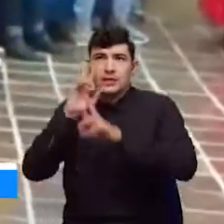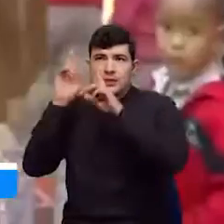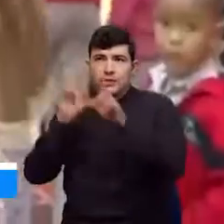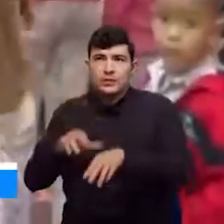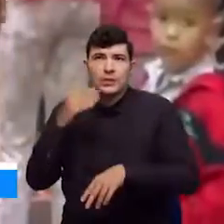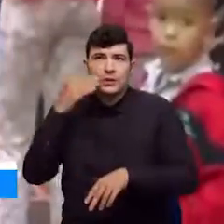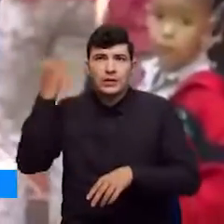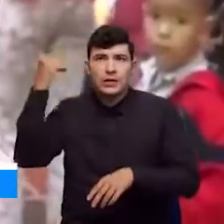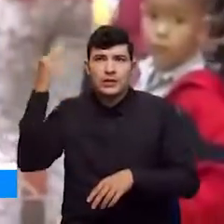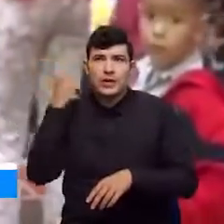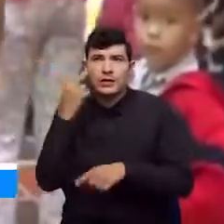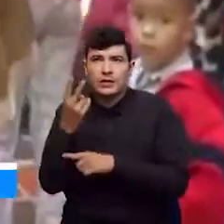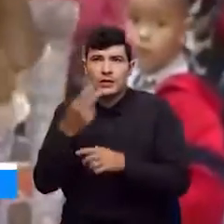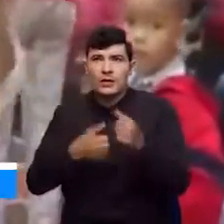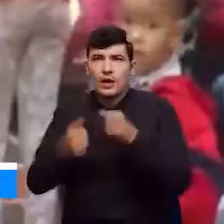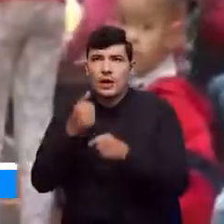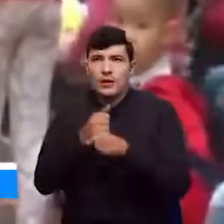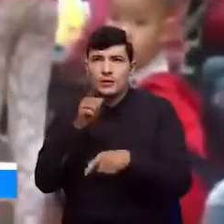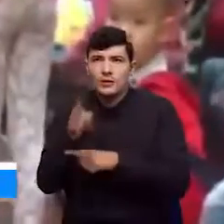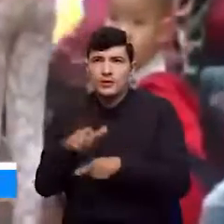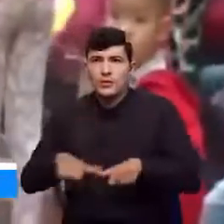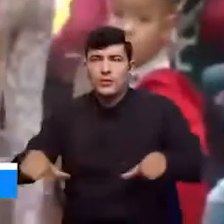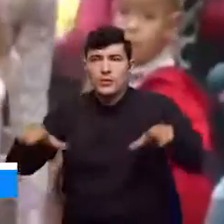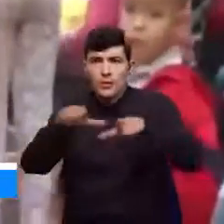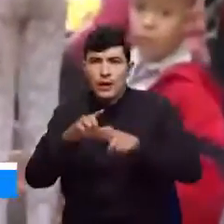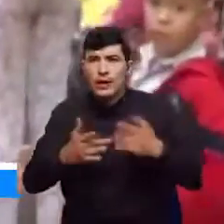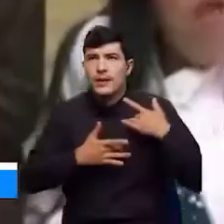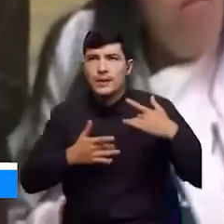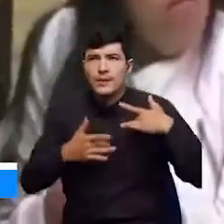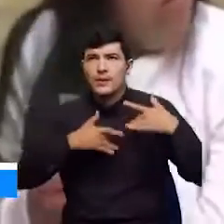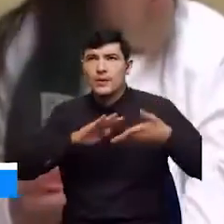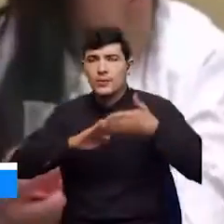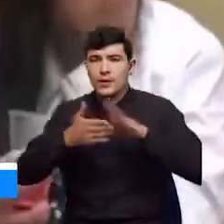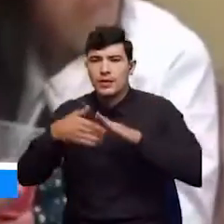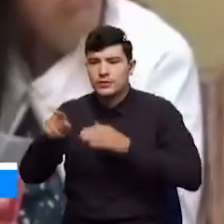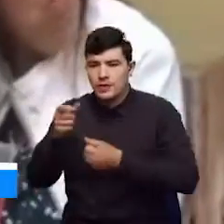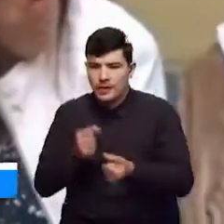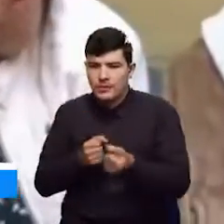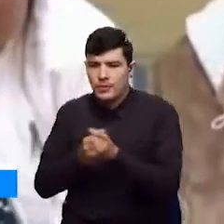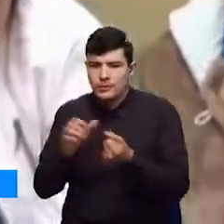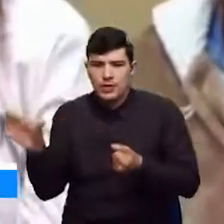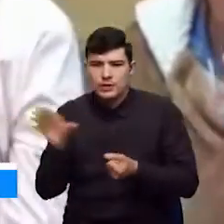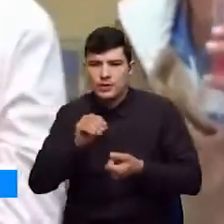durante 2 años en crear este tipo de espacios comunitarios dirigidos a la población rural.